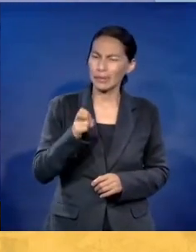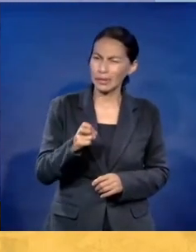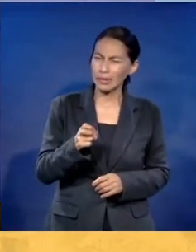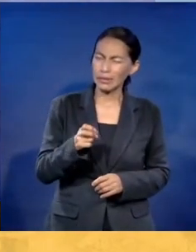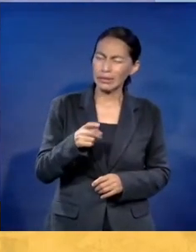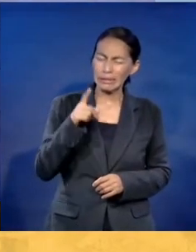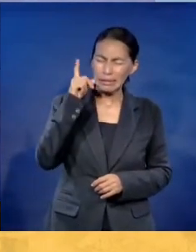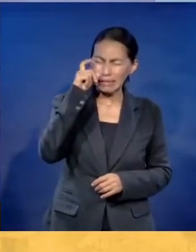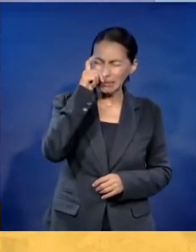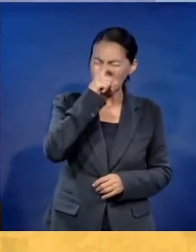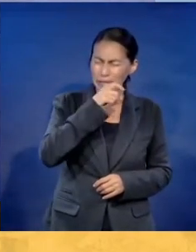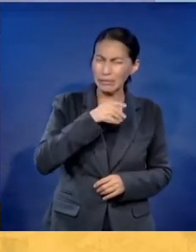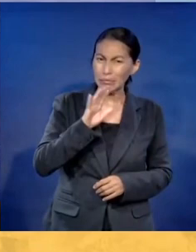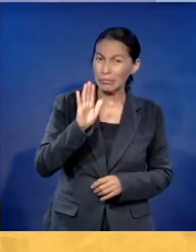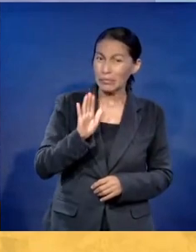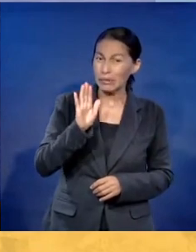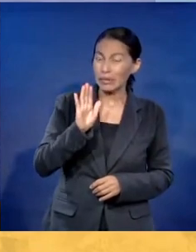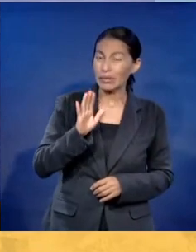cáncer malvado